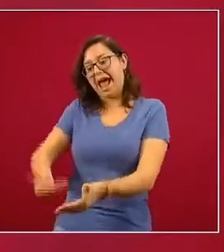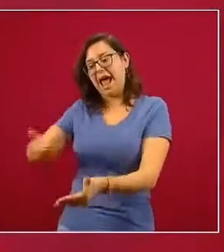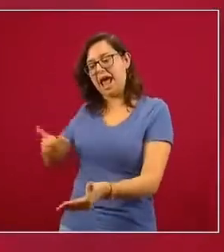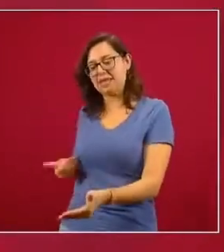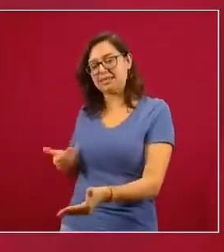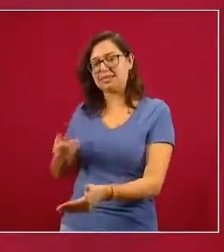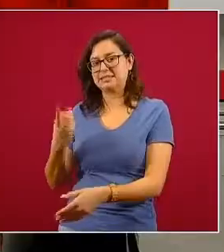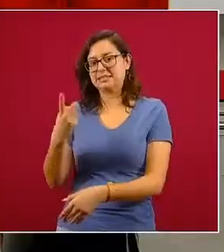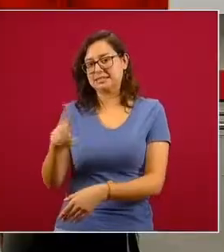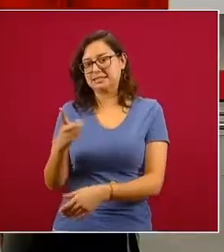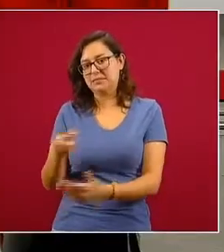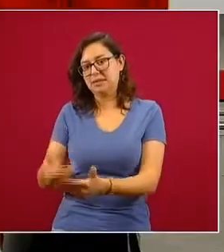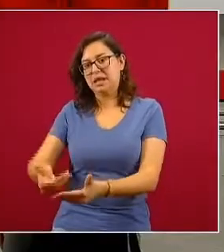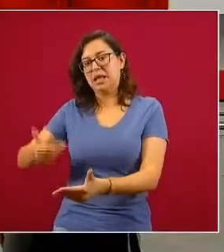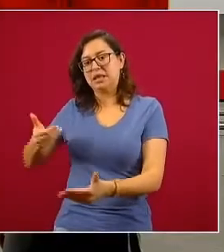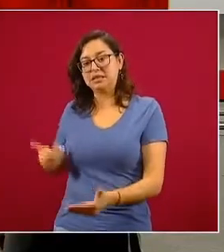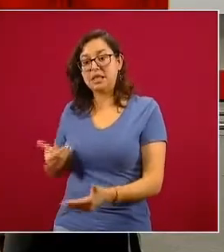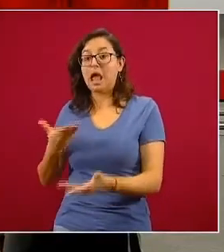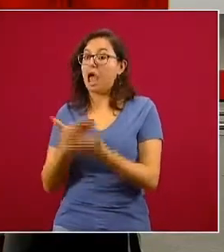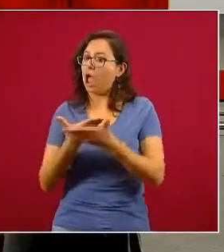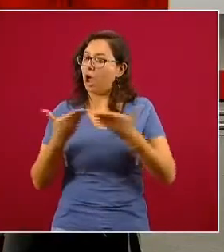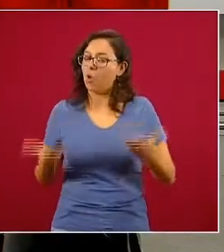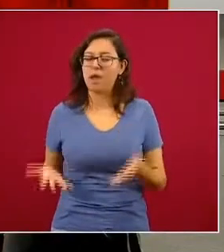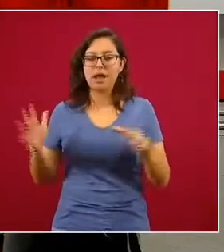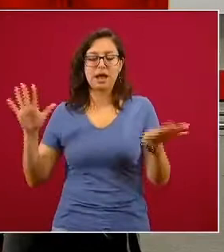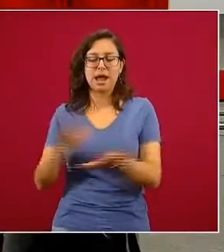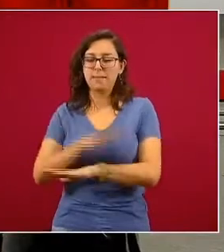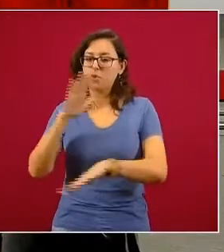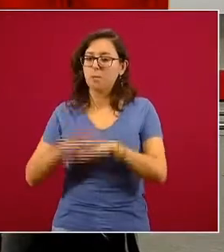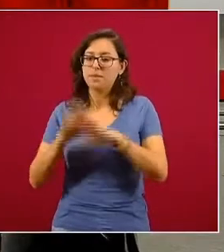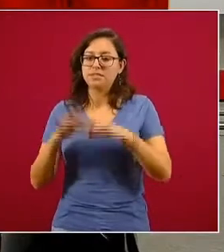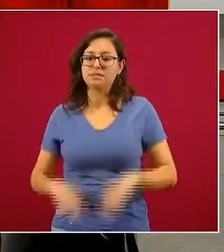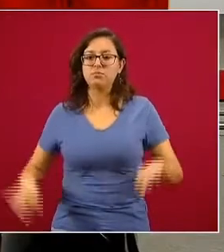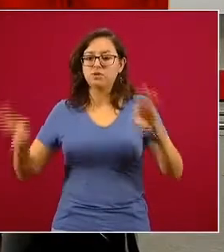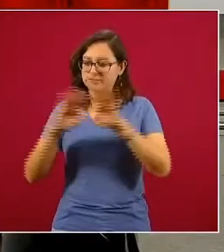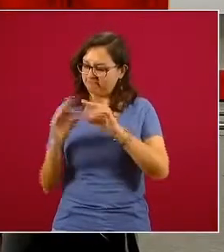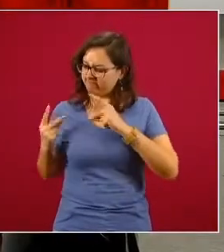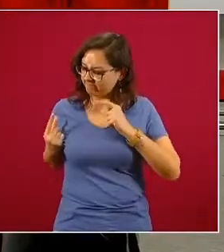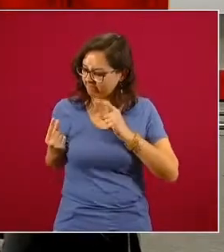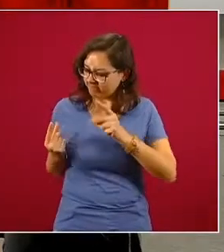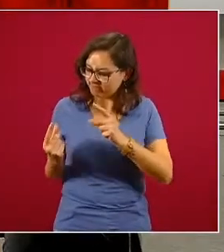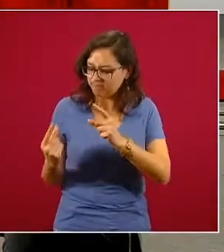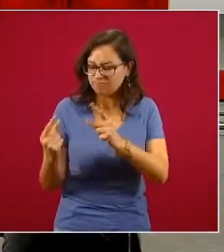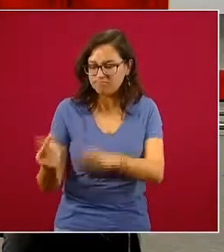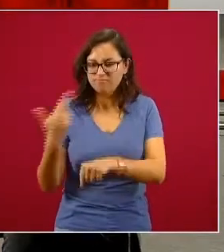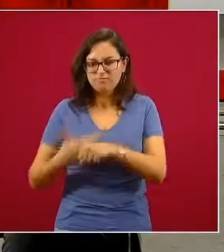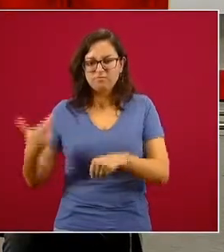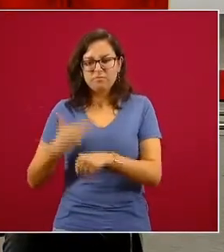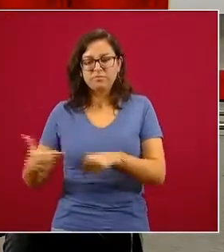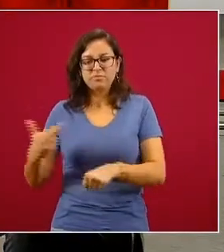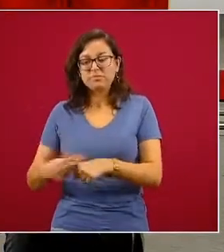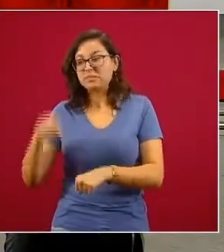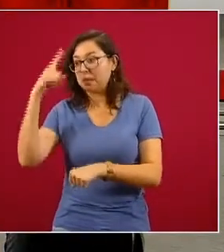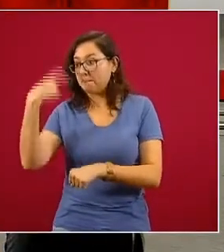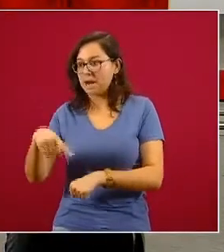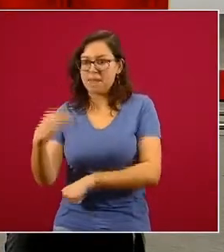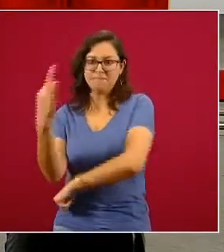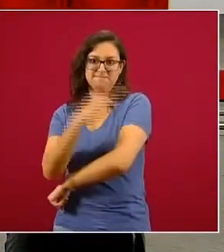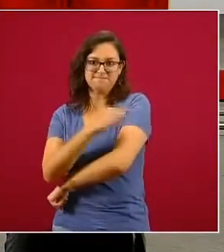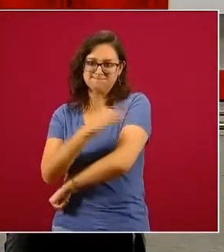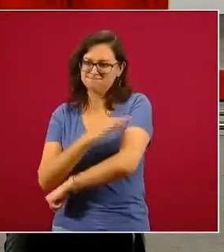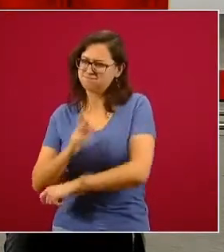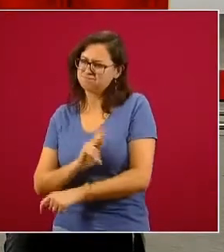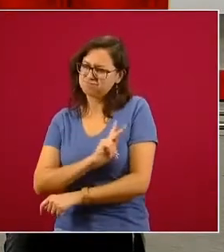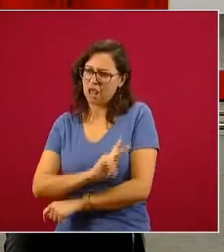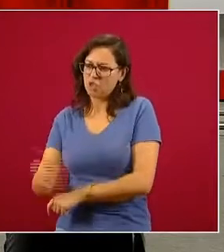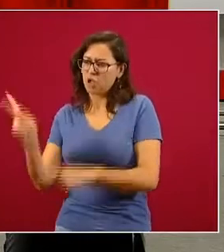antes de diciembre. Entonces, el cambio fundamental que estamos haciendo es buscar los mecanismos de eficiencia en la logística de operación